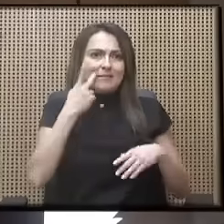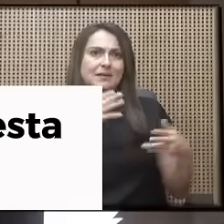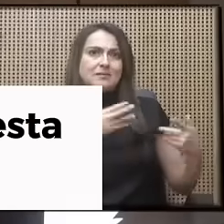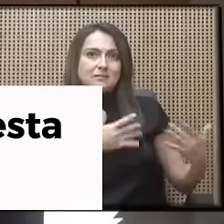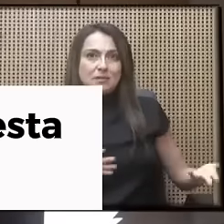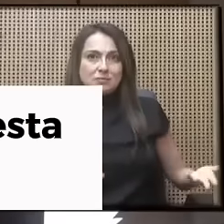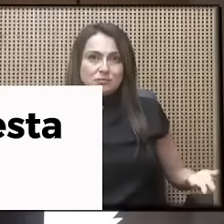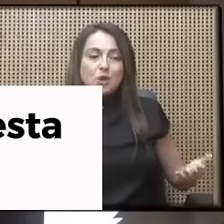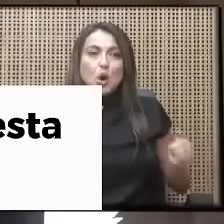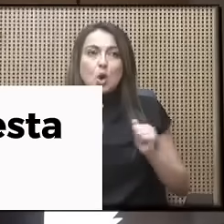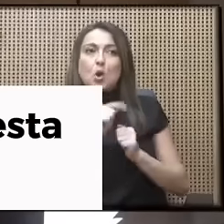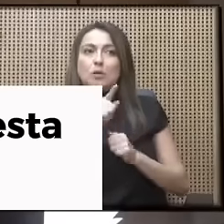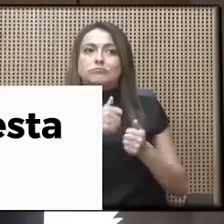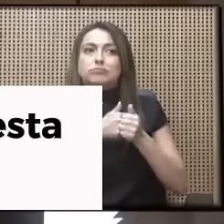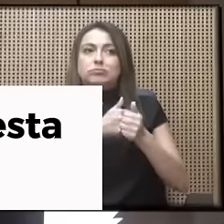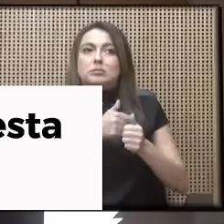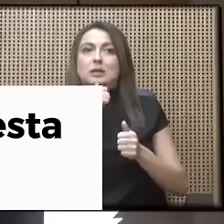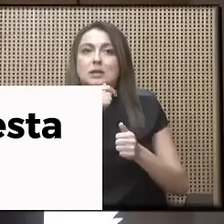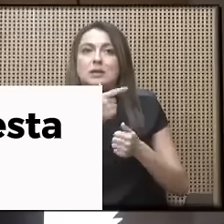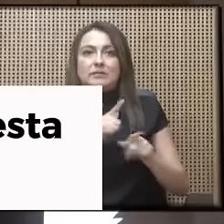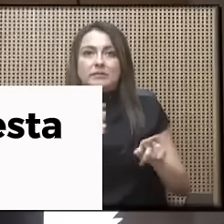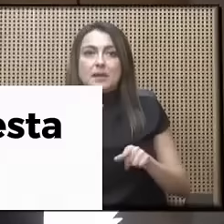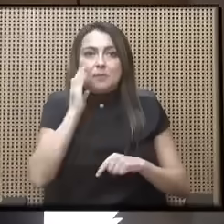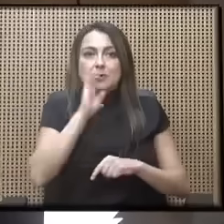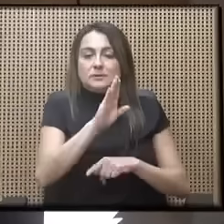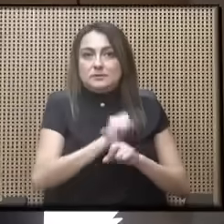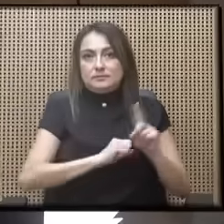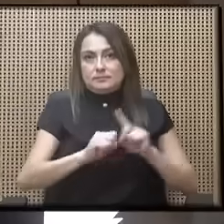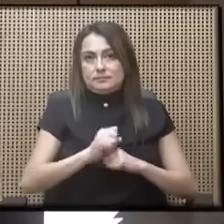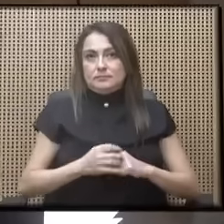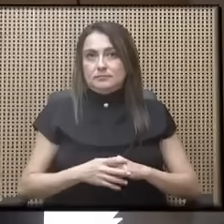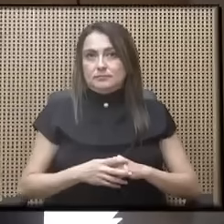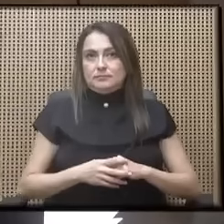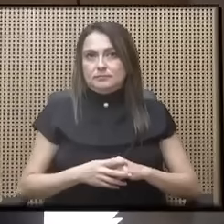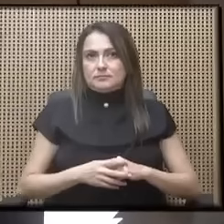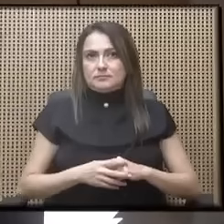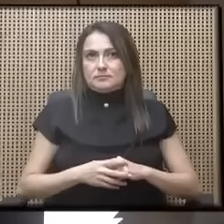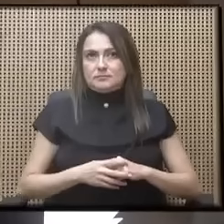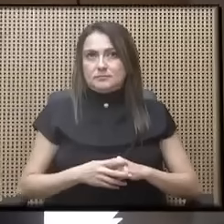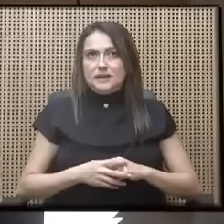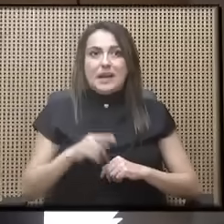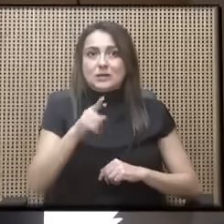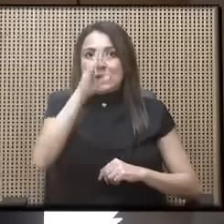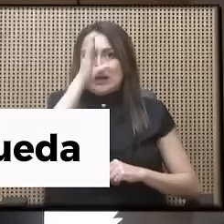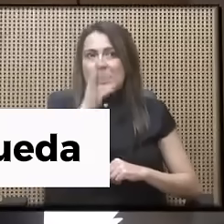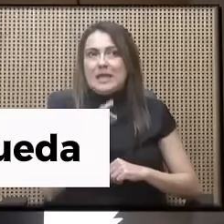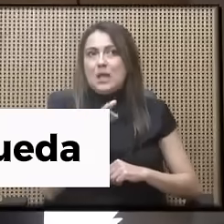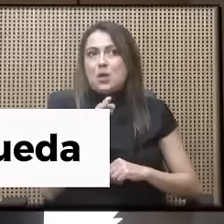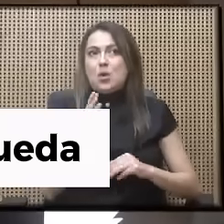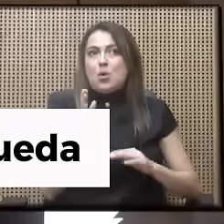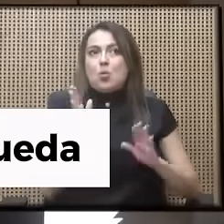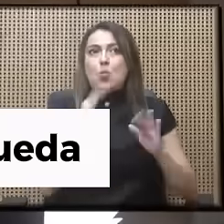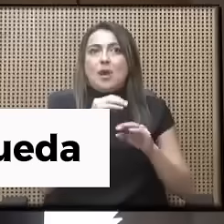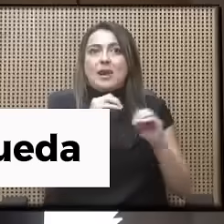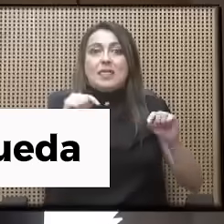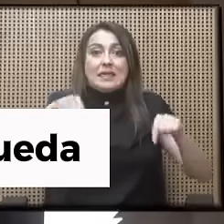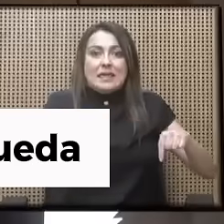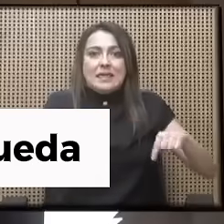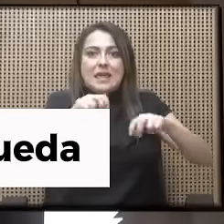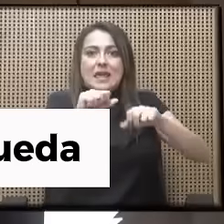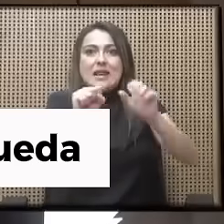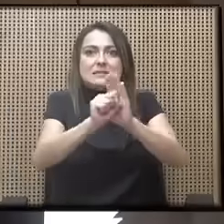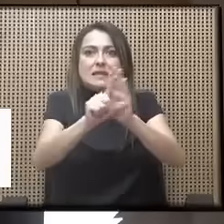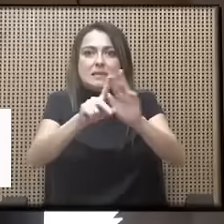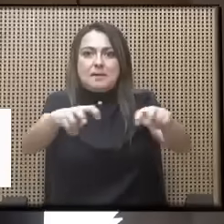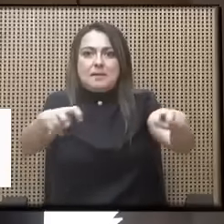archivados con sobreseimientos o absolutorias por esta situación. Eso creo que no habría nadie en esta Asamblea Legislativa